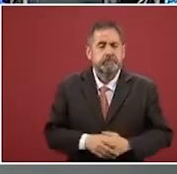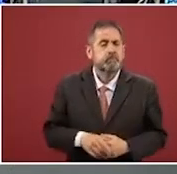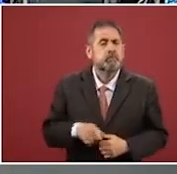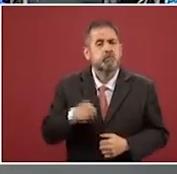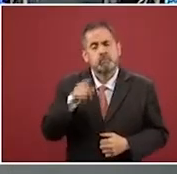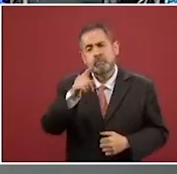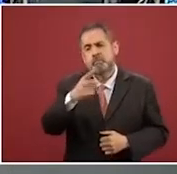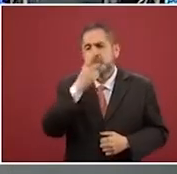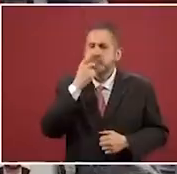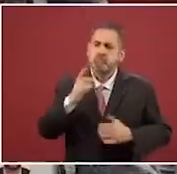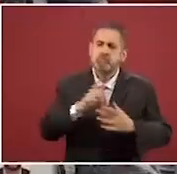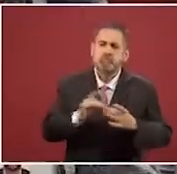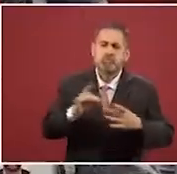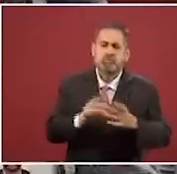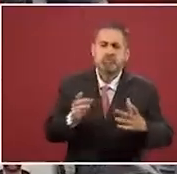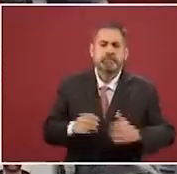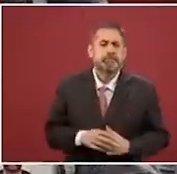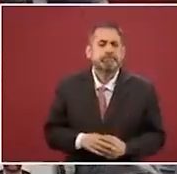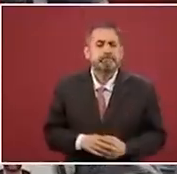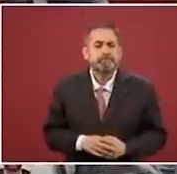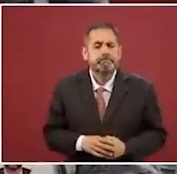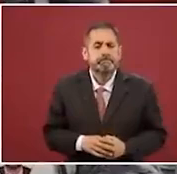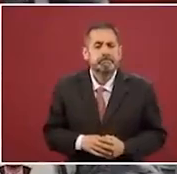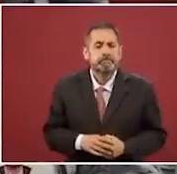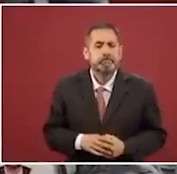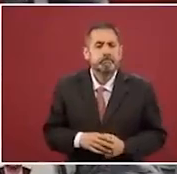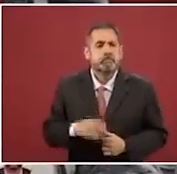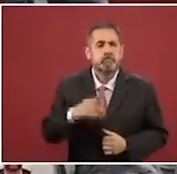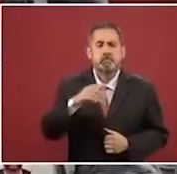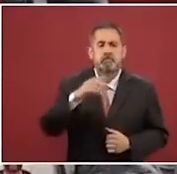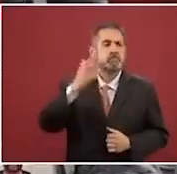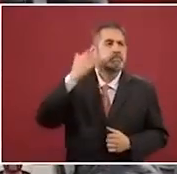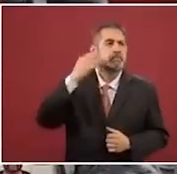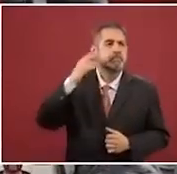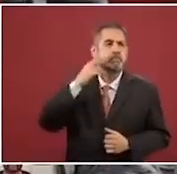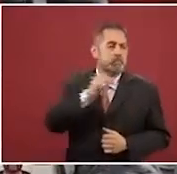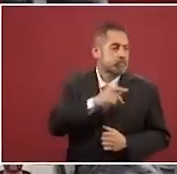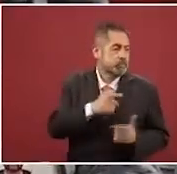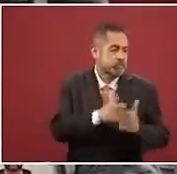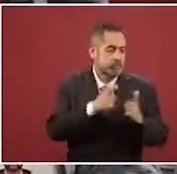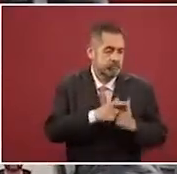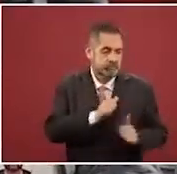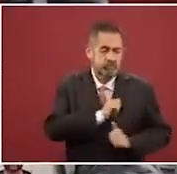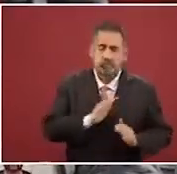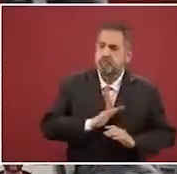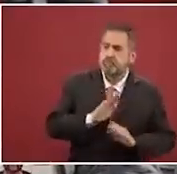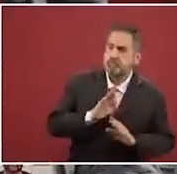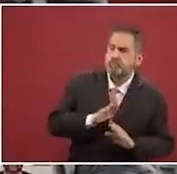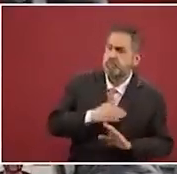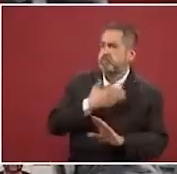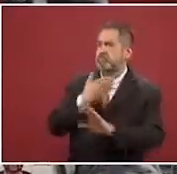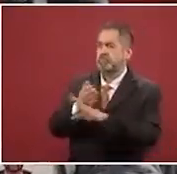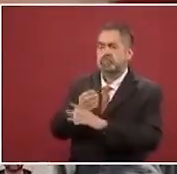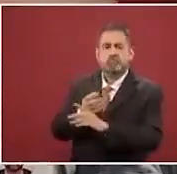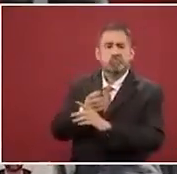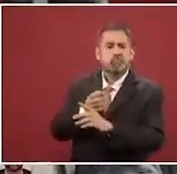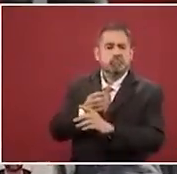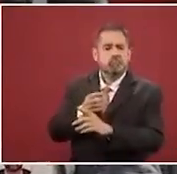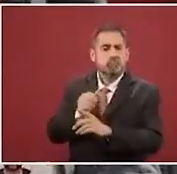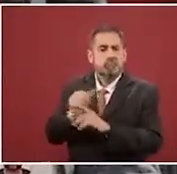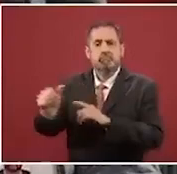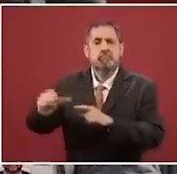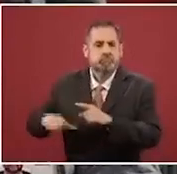habla de que no hubo un golpe de Estado y deja como la posibilidad abierta de que pudo